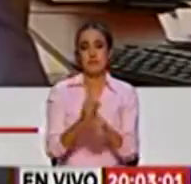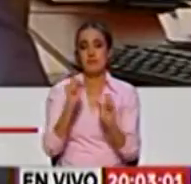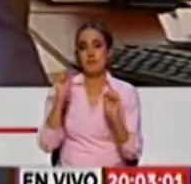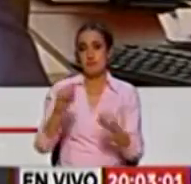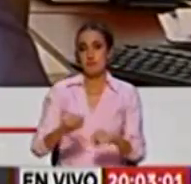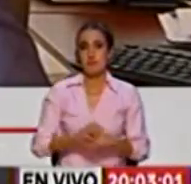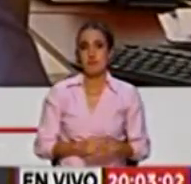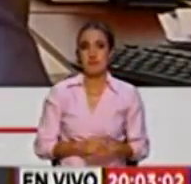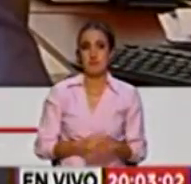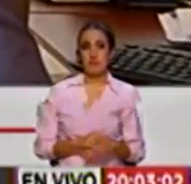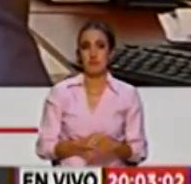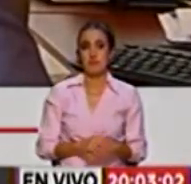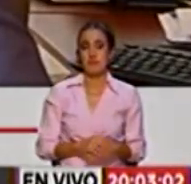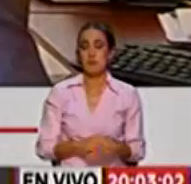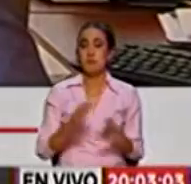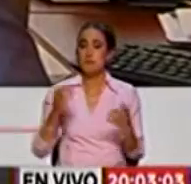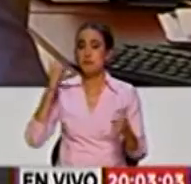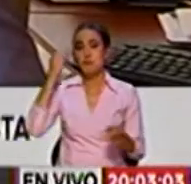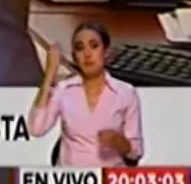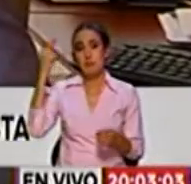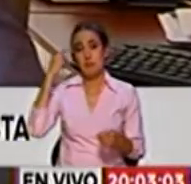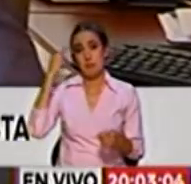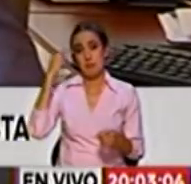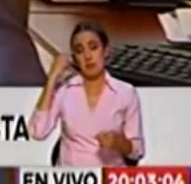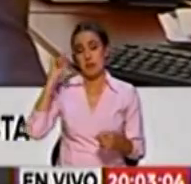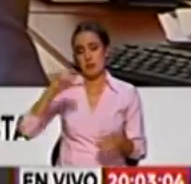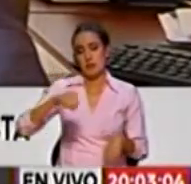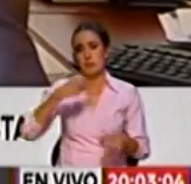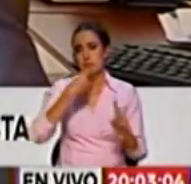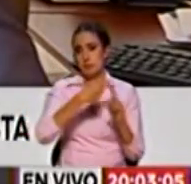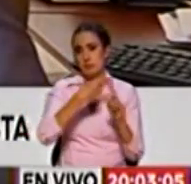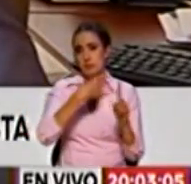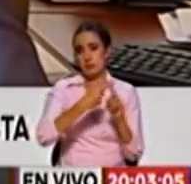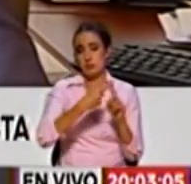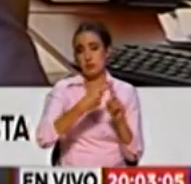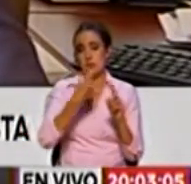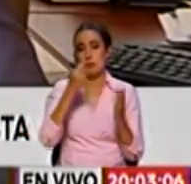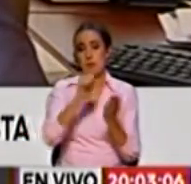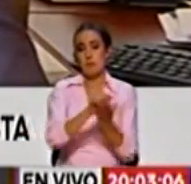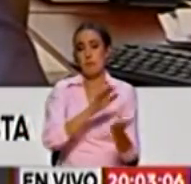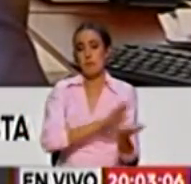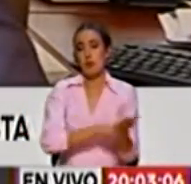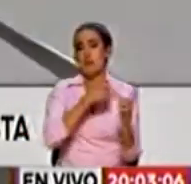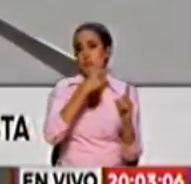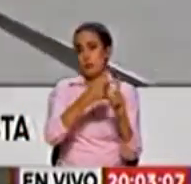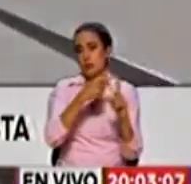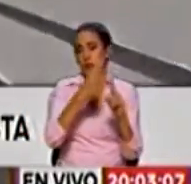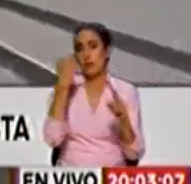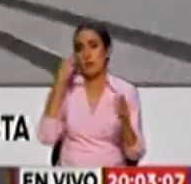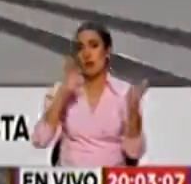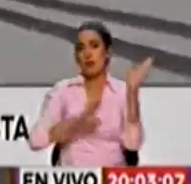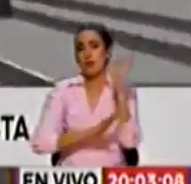país. Suena algo muy positivo para el desarrollo del país.